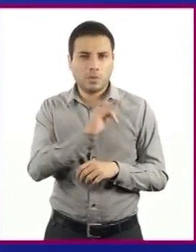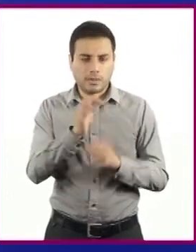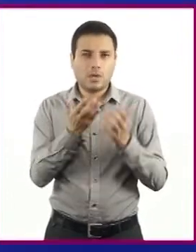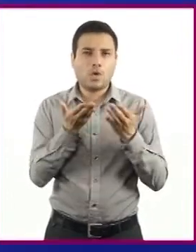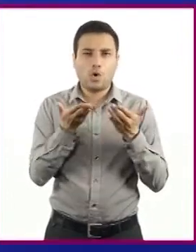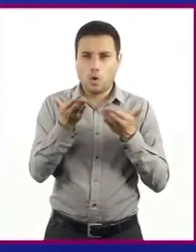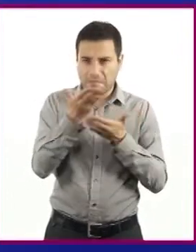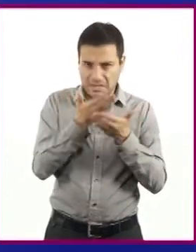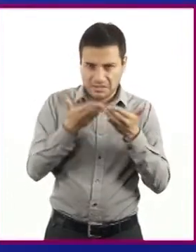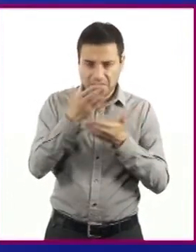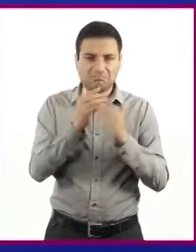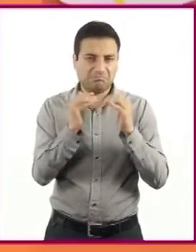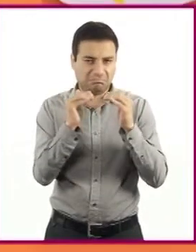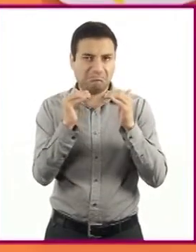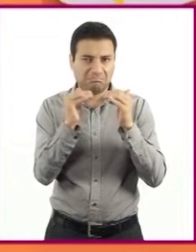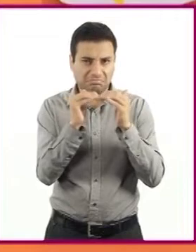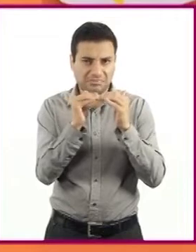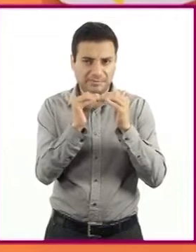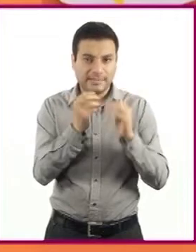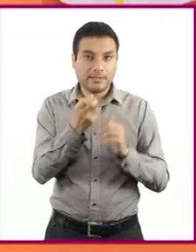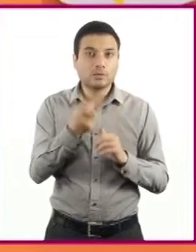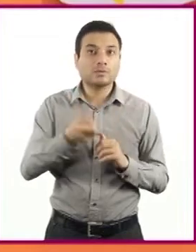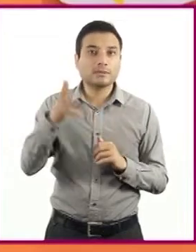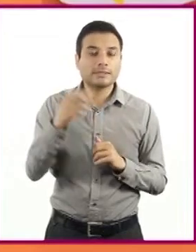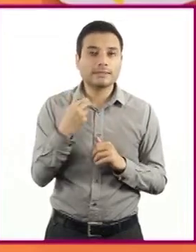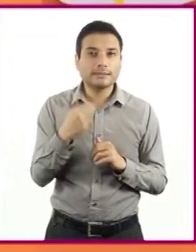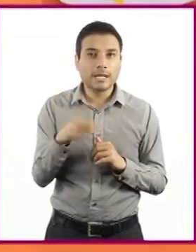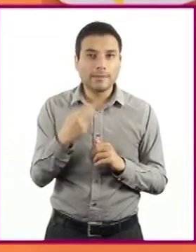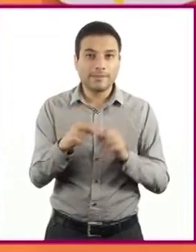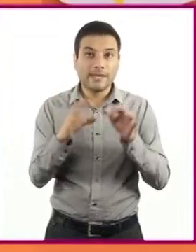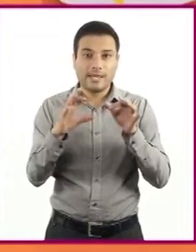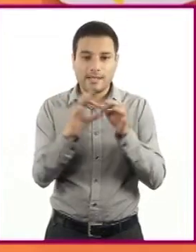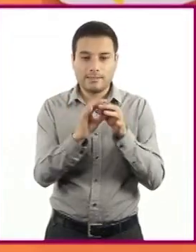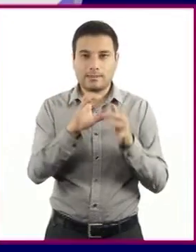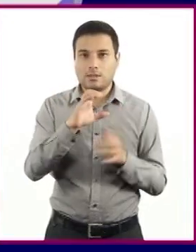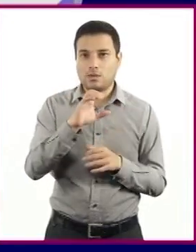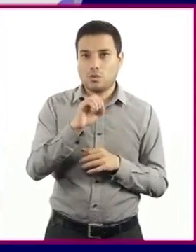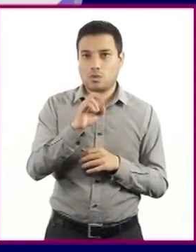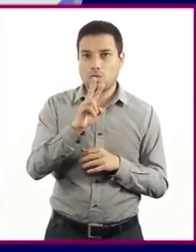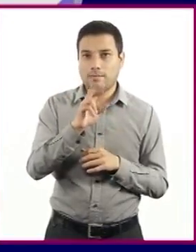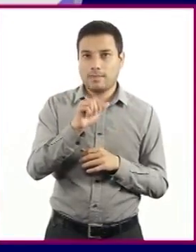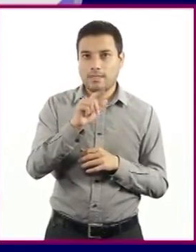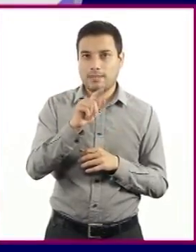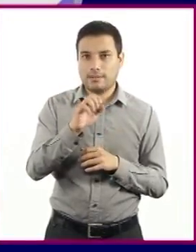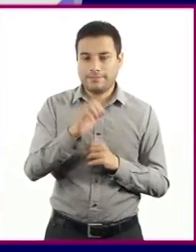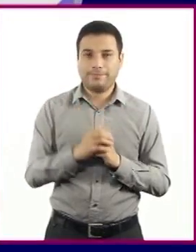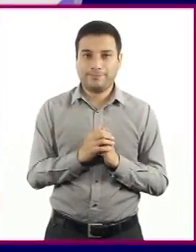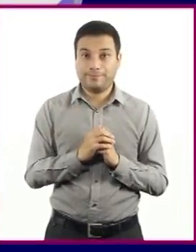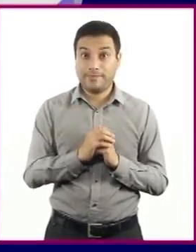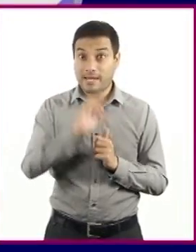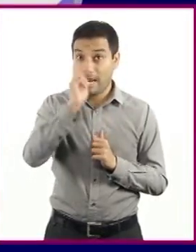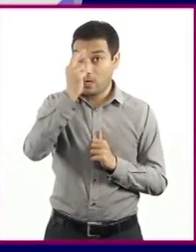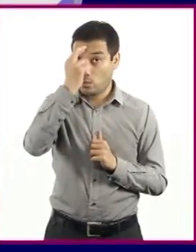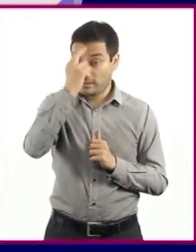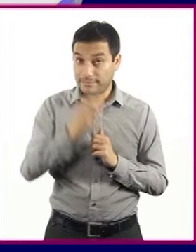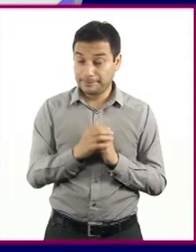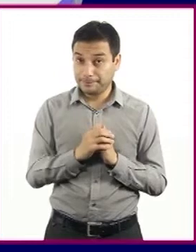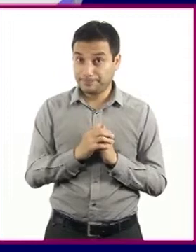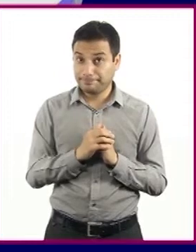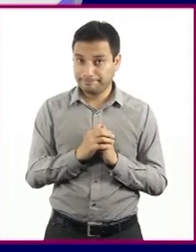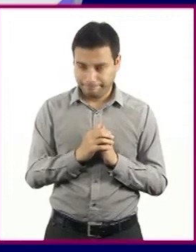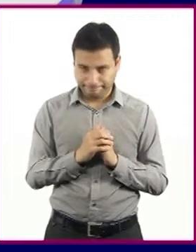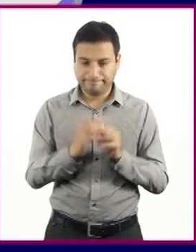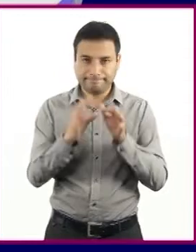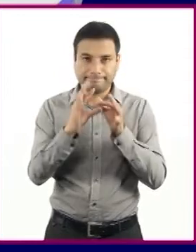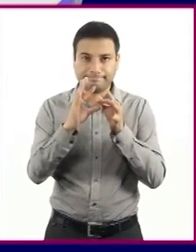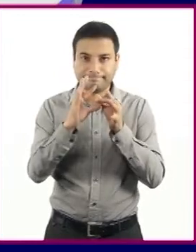menos igualitariamente, a lo que se denominó enlace covalente. Pero no olvide mencionar que Langmuir